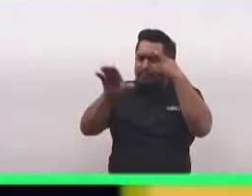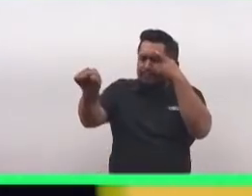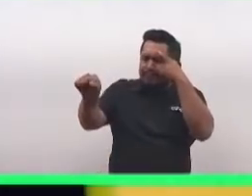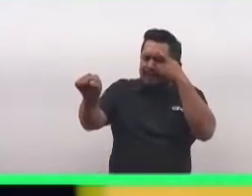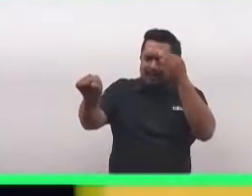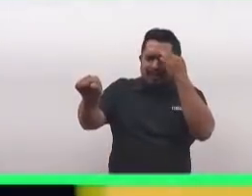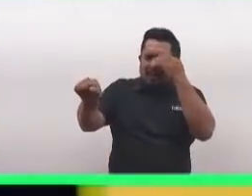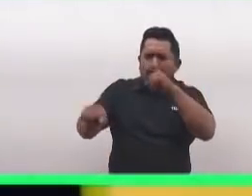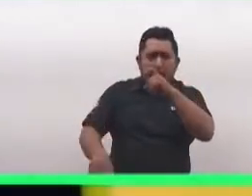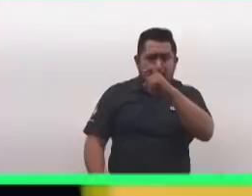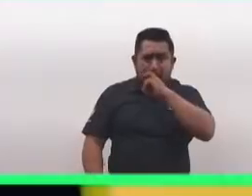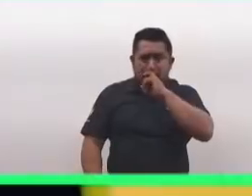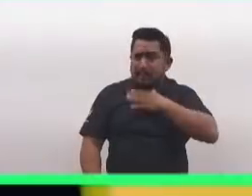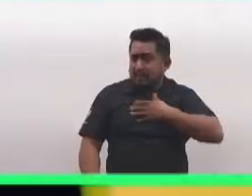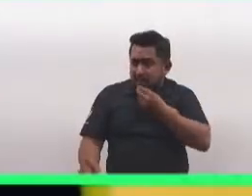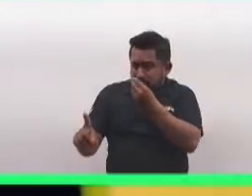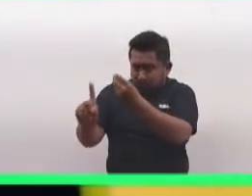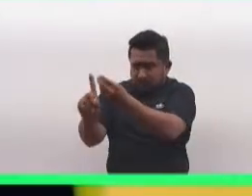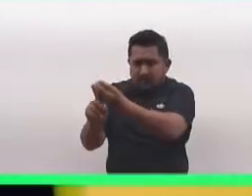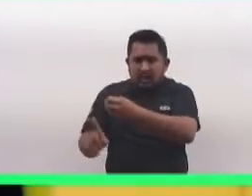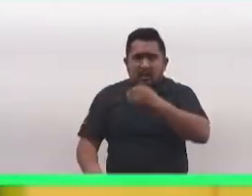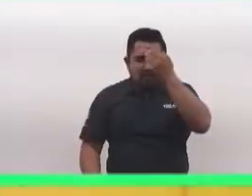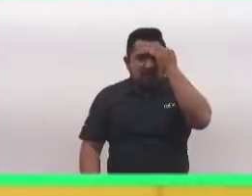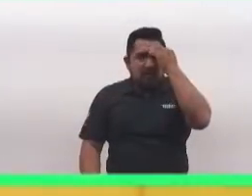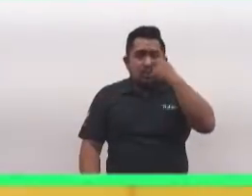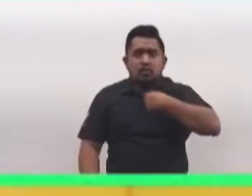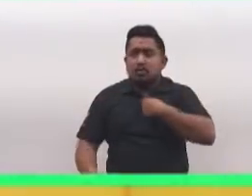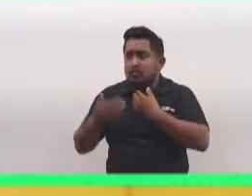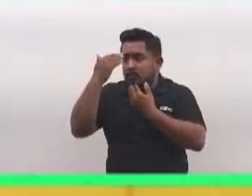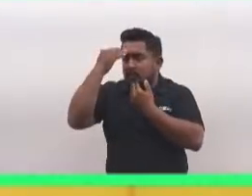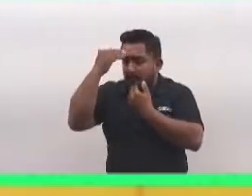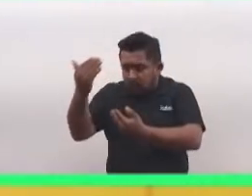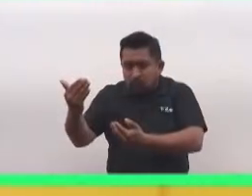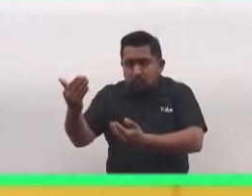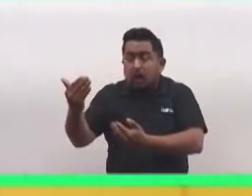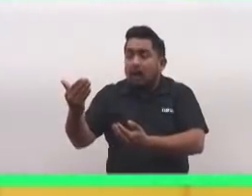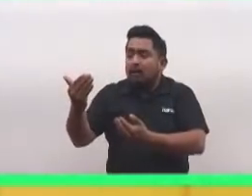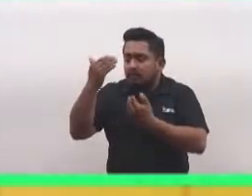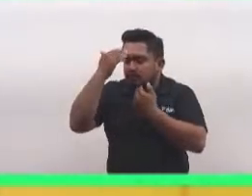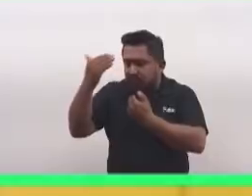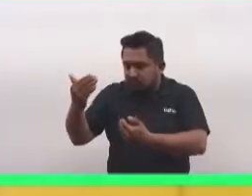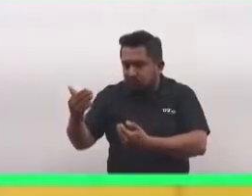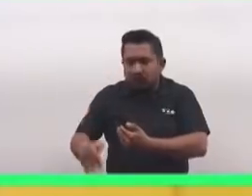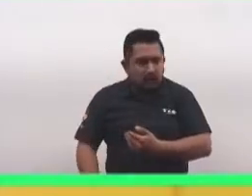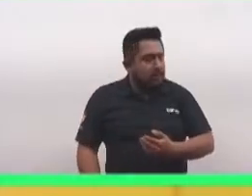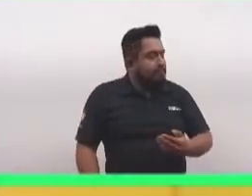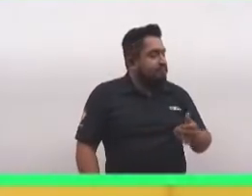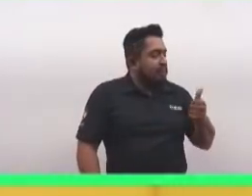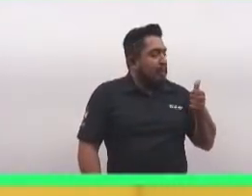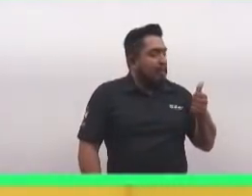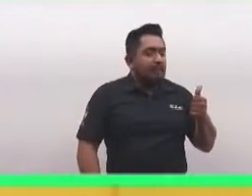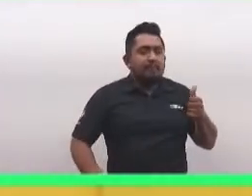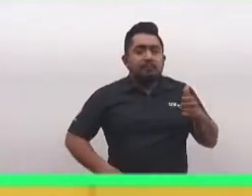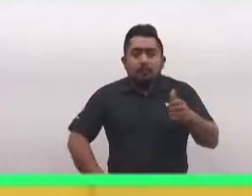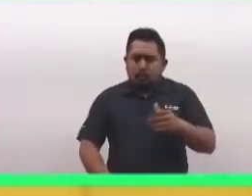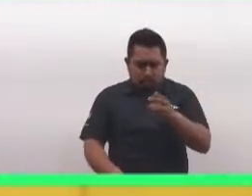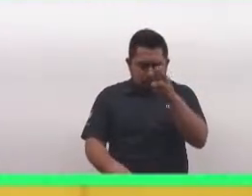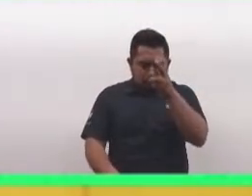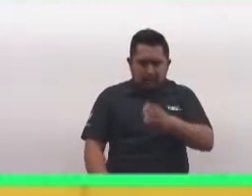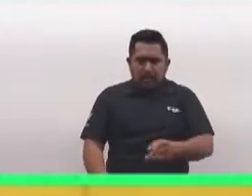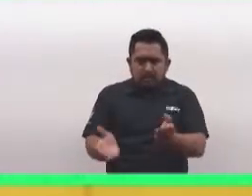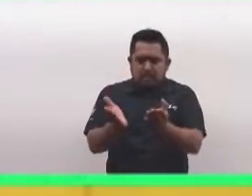a mi padre como un detalle era la obediencia a alguien dice amén el señor no dice todo el tiempo